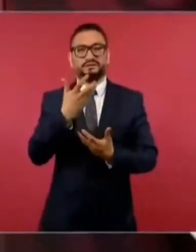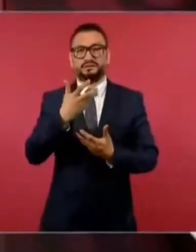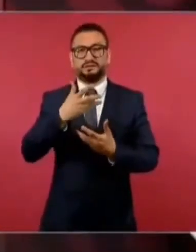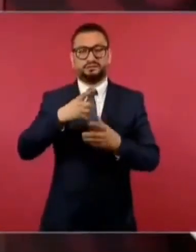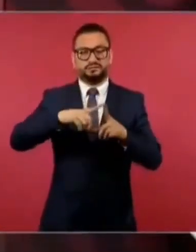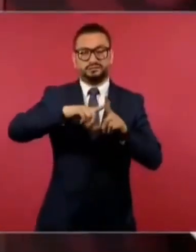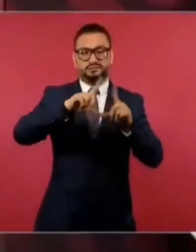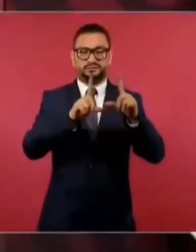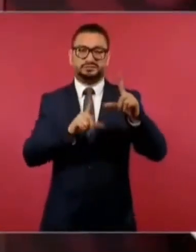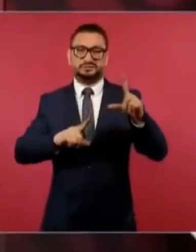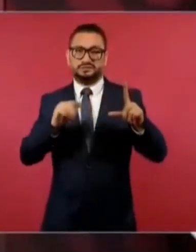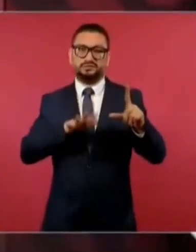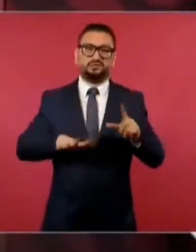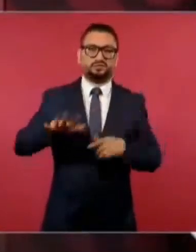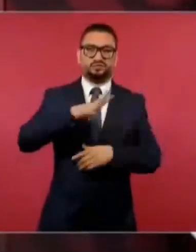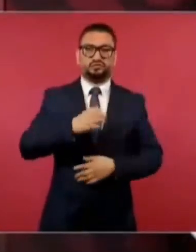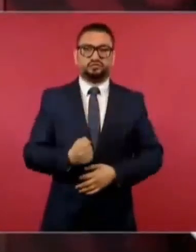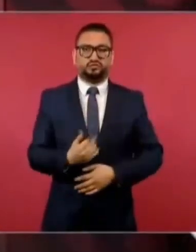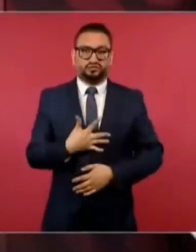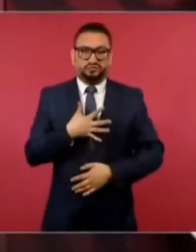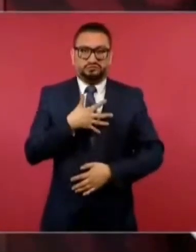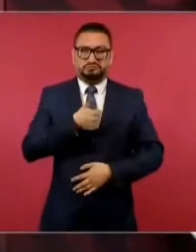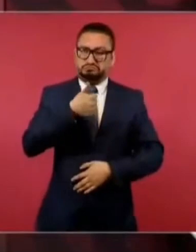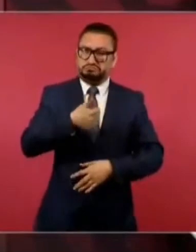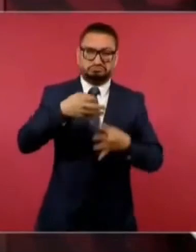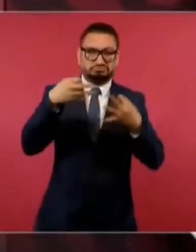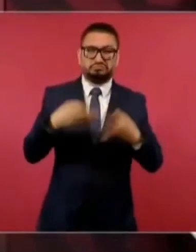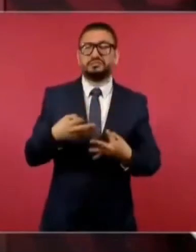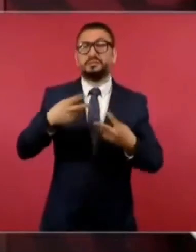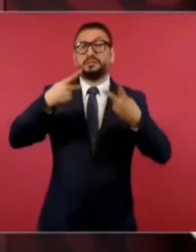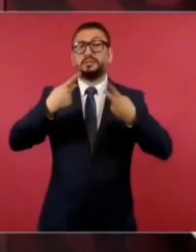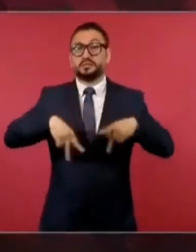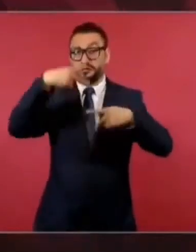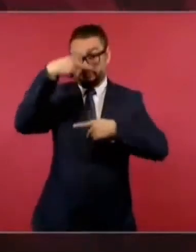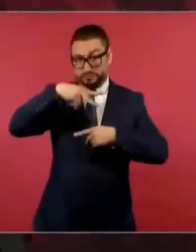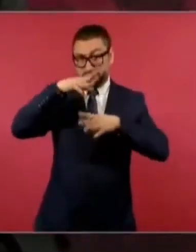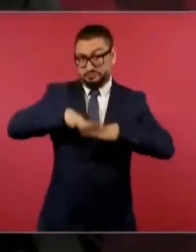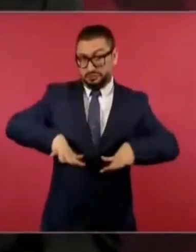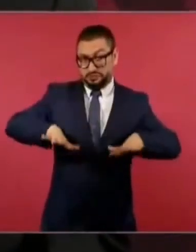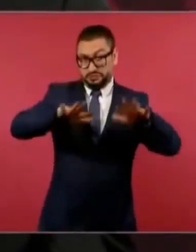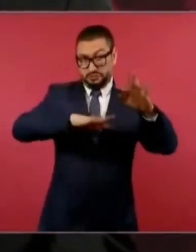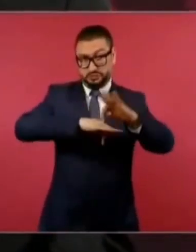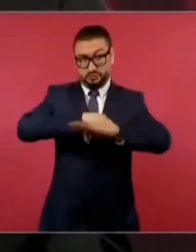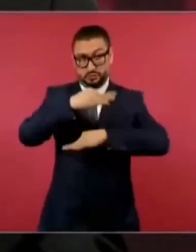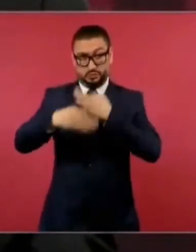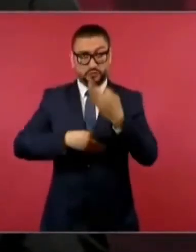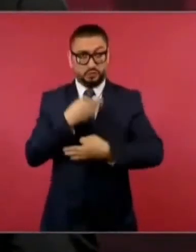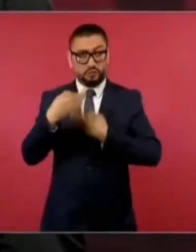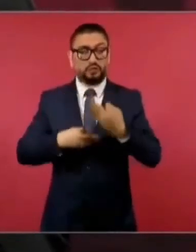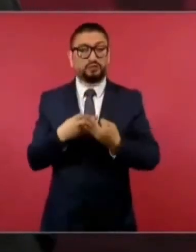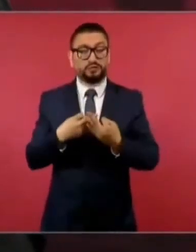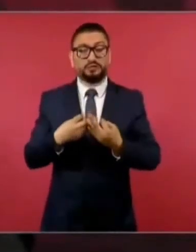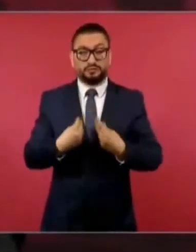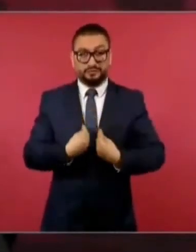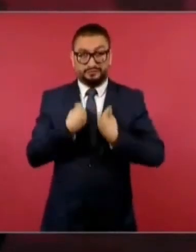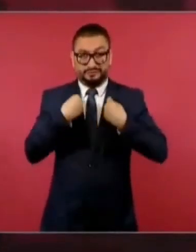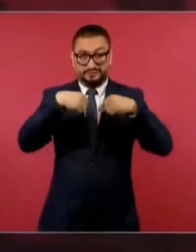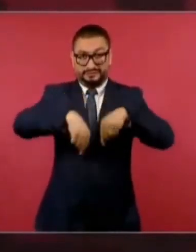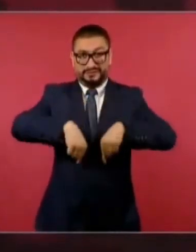estado de bienestar, que los mexicanos y quienes viven en este país